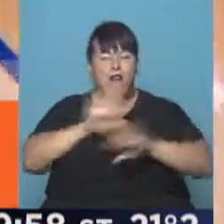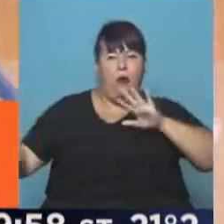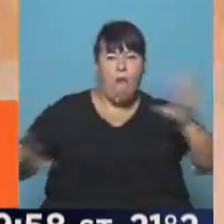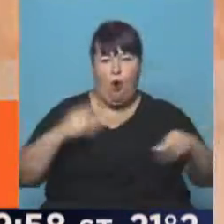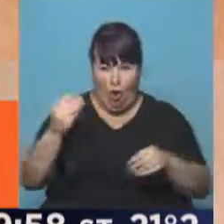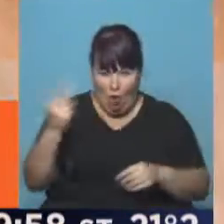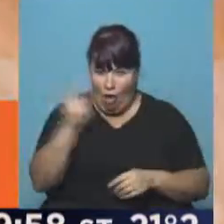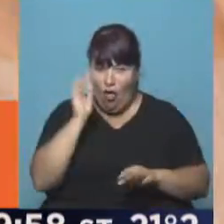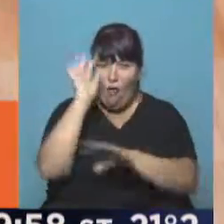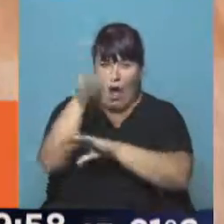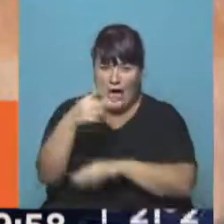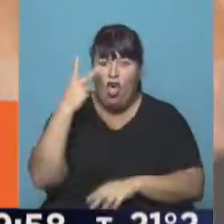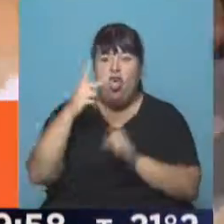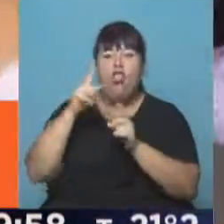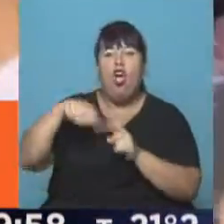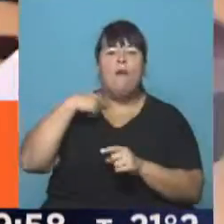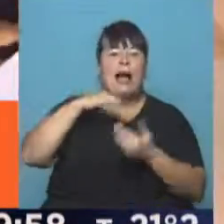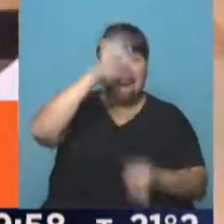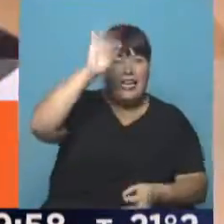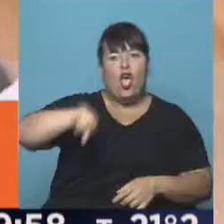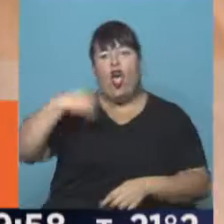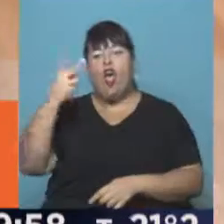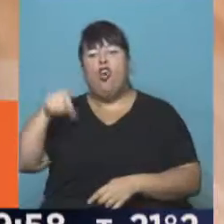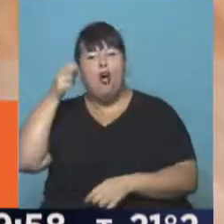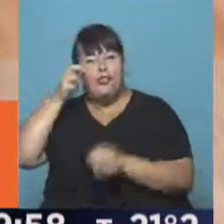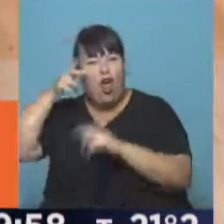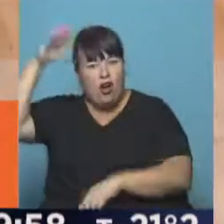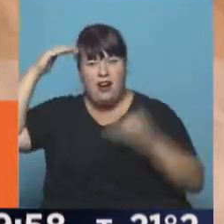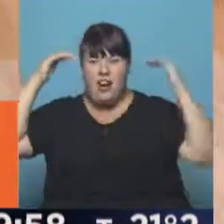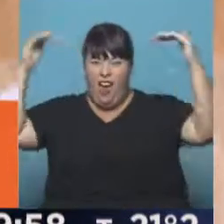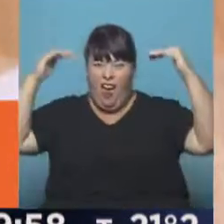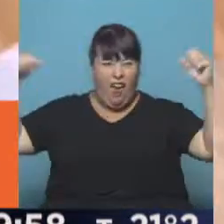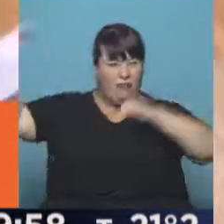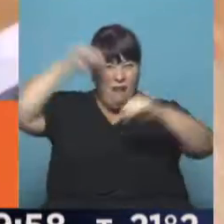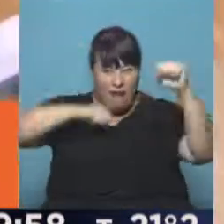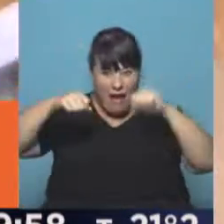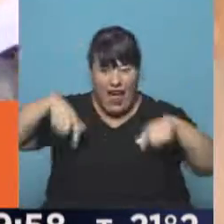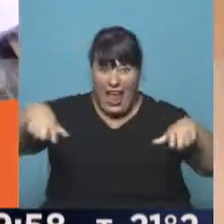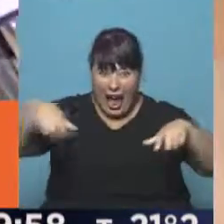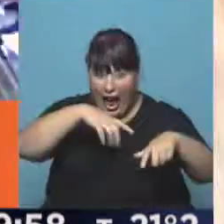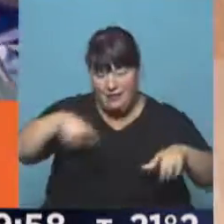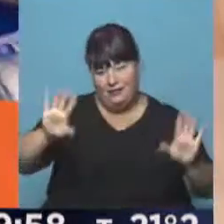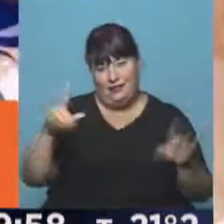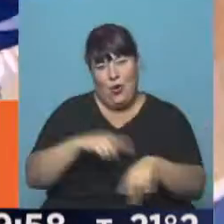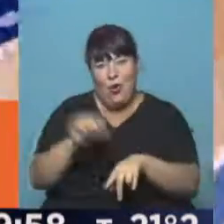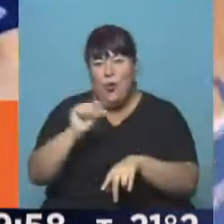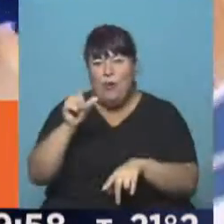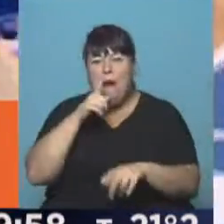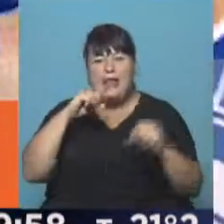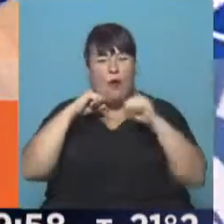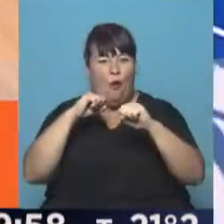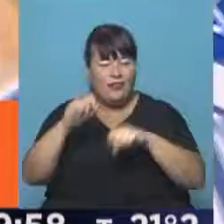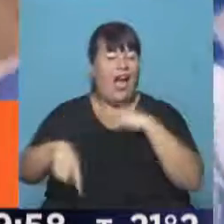los dos basquetbolistas. Insisto, 2 metros 13 por un lado, 2 metros 8. Dos torres peleándose dentro del terreno de juego, que por minutos fue un ring.